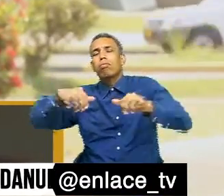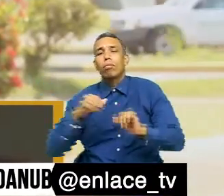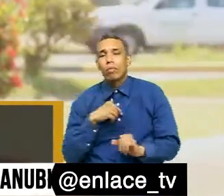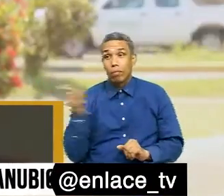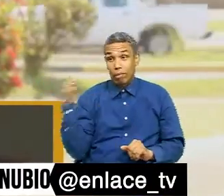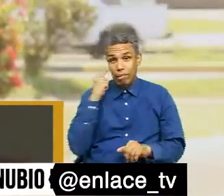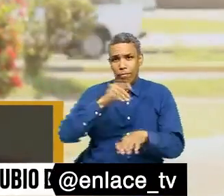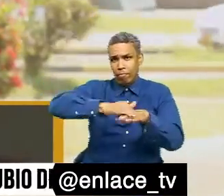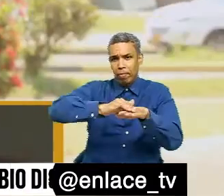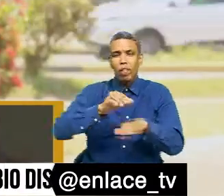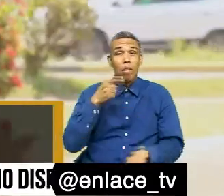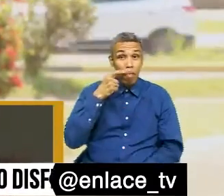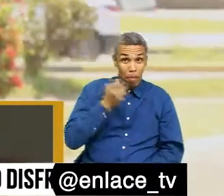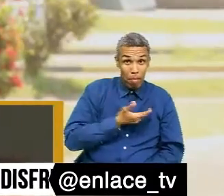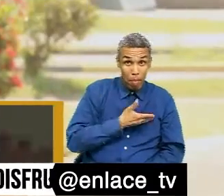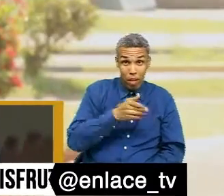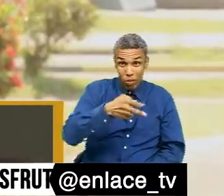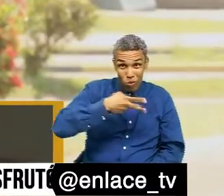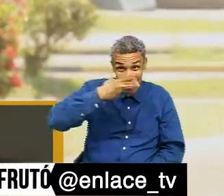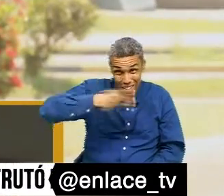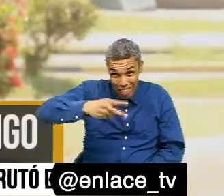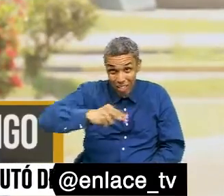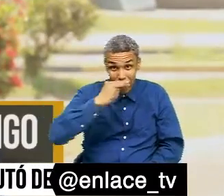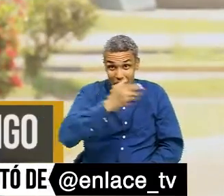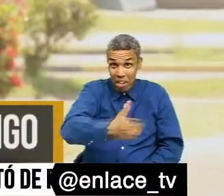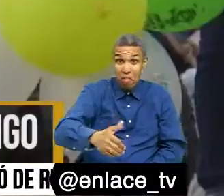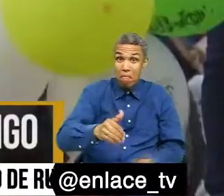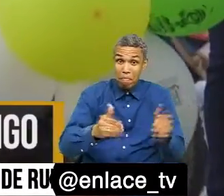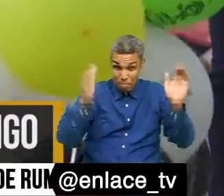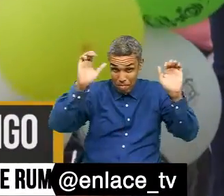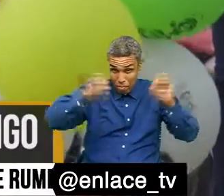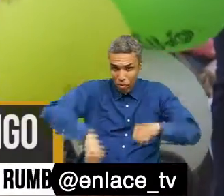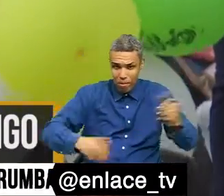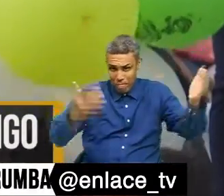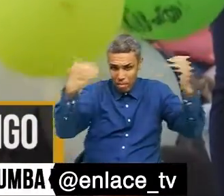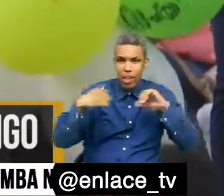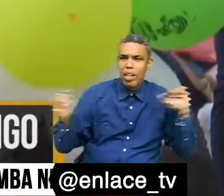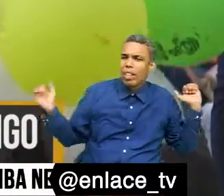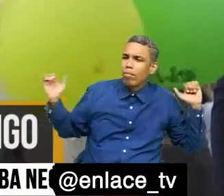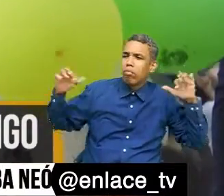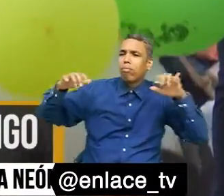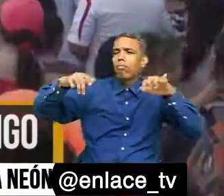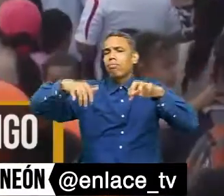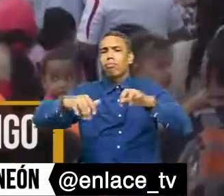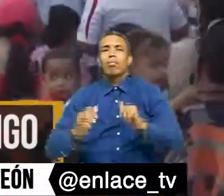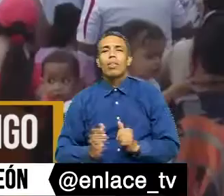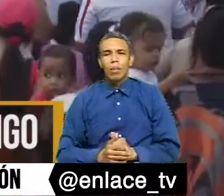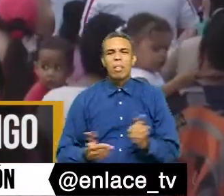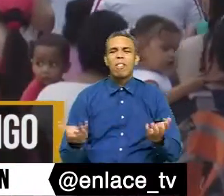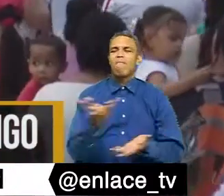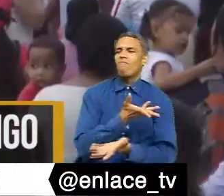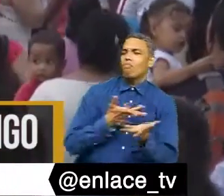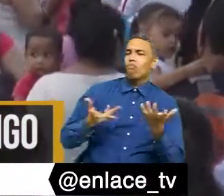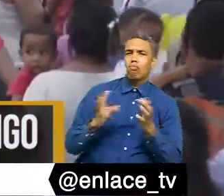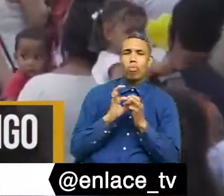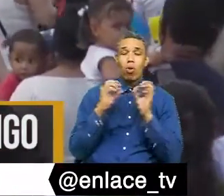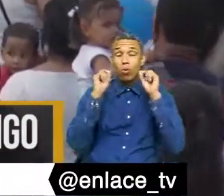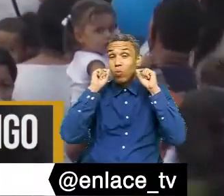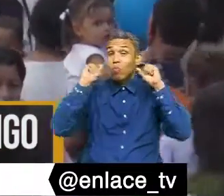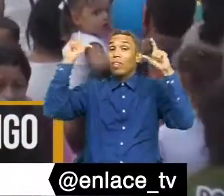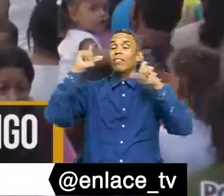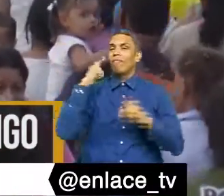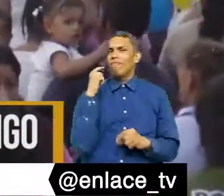niñas para que juntos celebremos la tradicional fiesta de los niños. Es un evento donde van a haber muchas